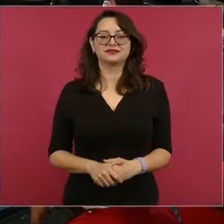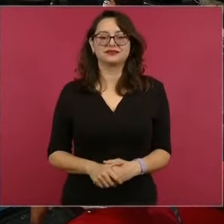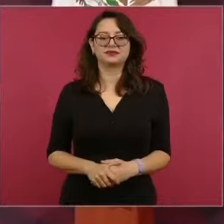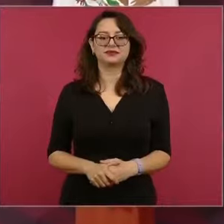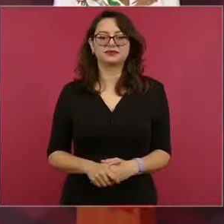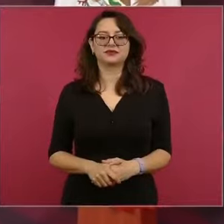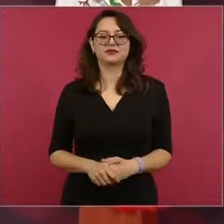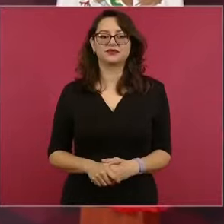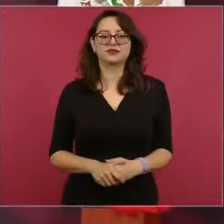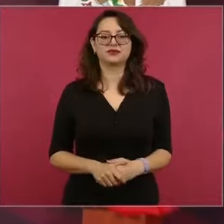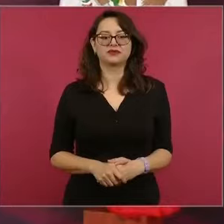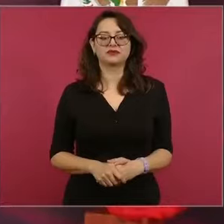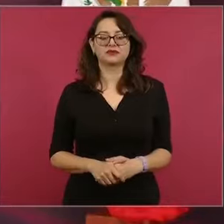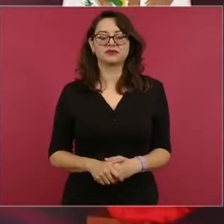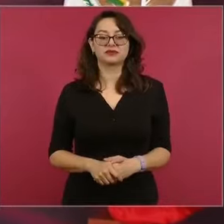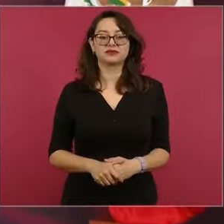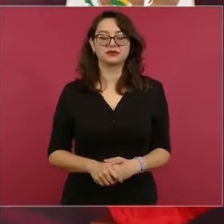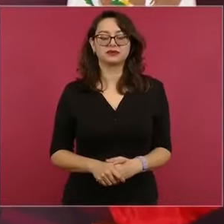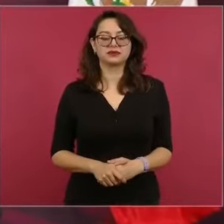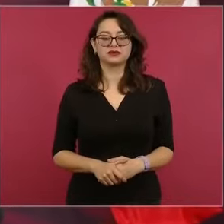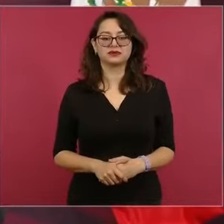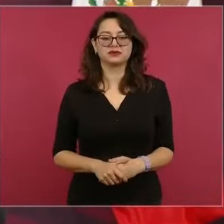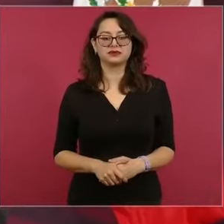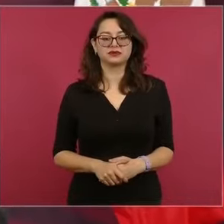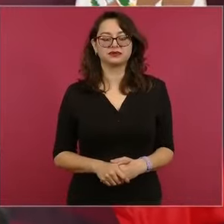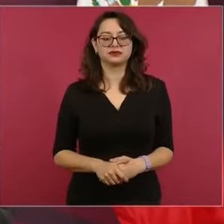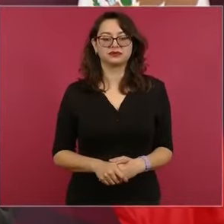Sí, pero